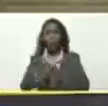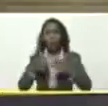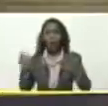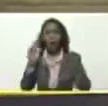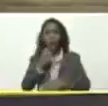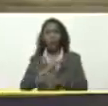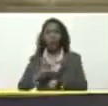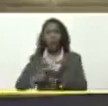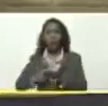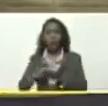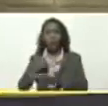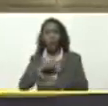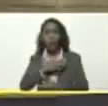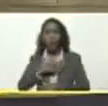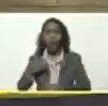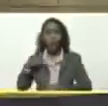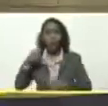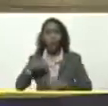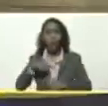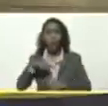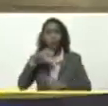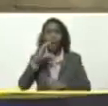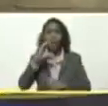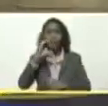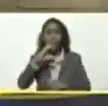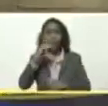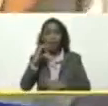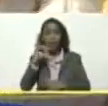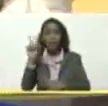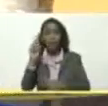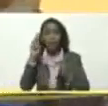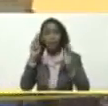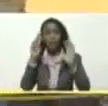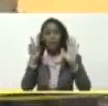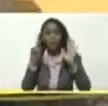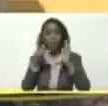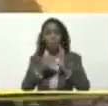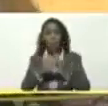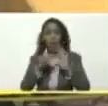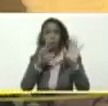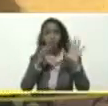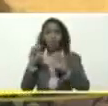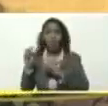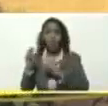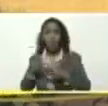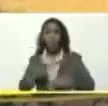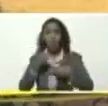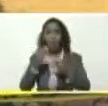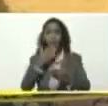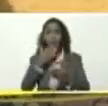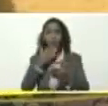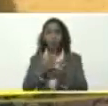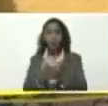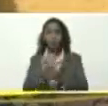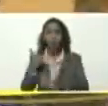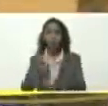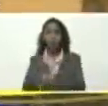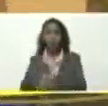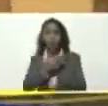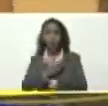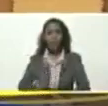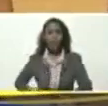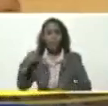en nombre de todos los zulianos, en este así, específicamente 7.800 hermanos y hermanas, darle las gracias, hermano presidente, por su